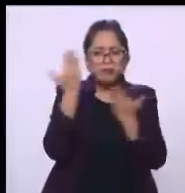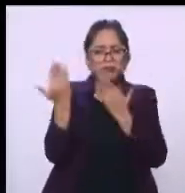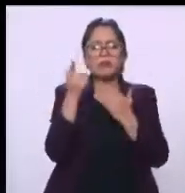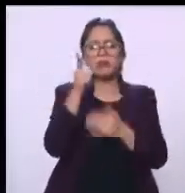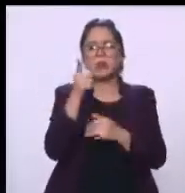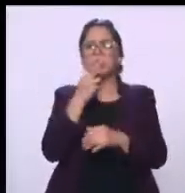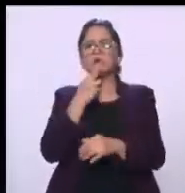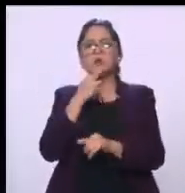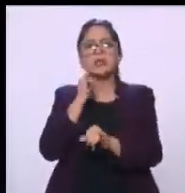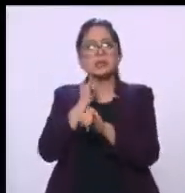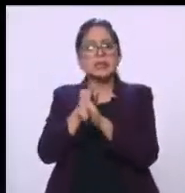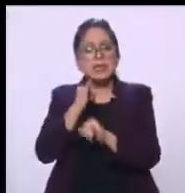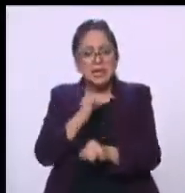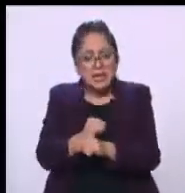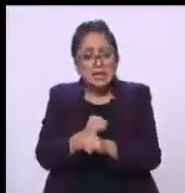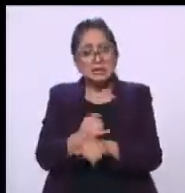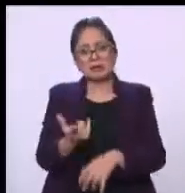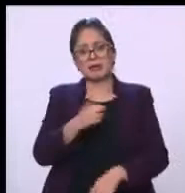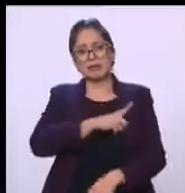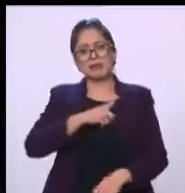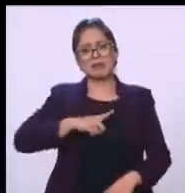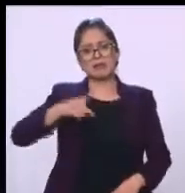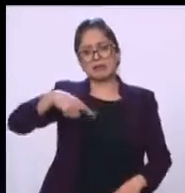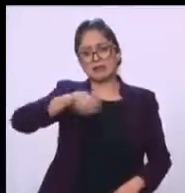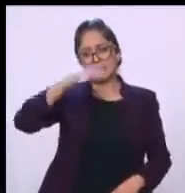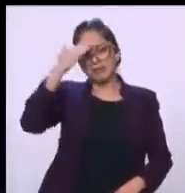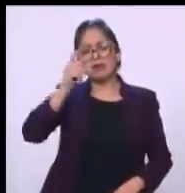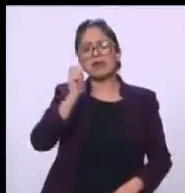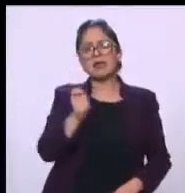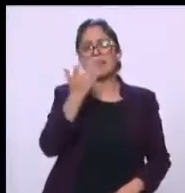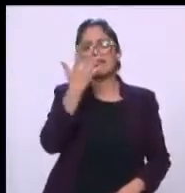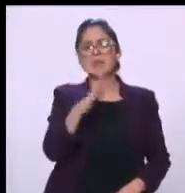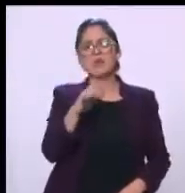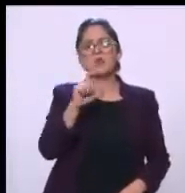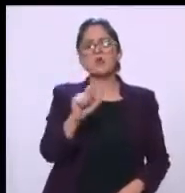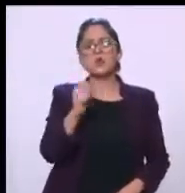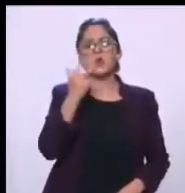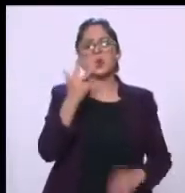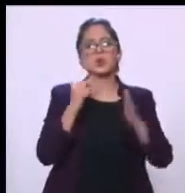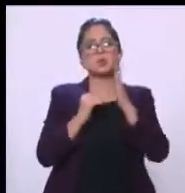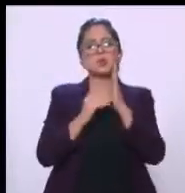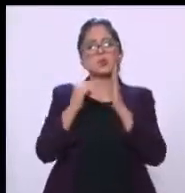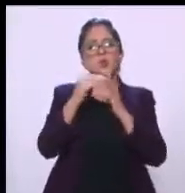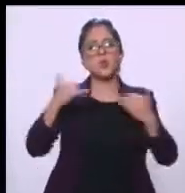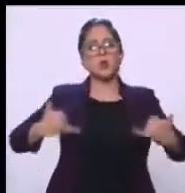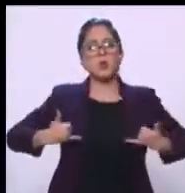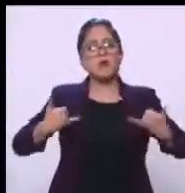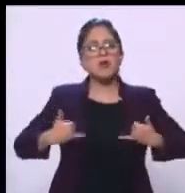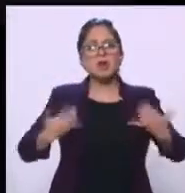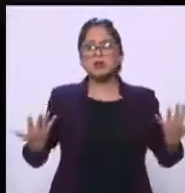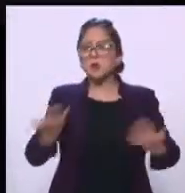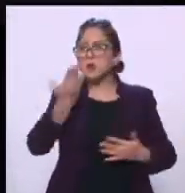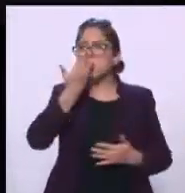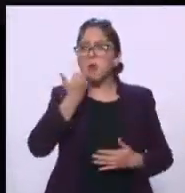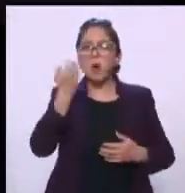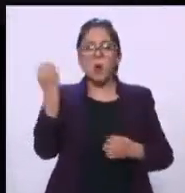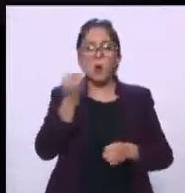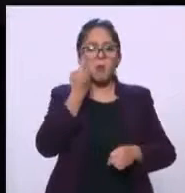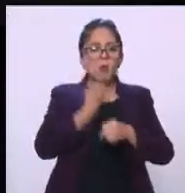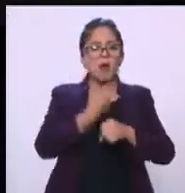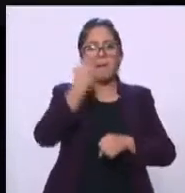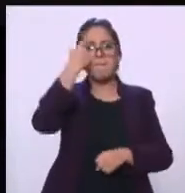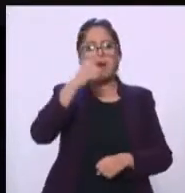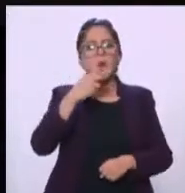través de la internet. Vale la pena recordar que 10.8 millones de jóvenes no cuentan con acceso a computadoras, a